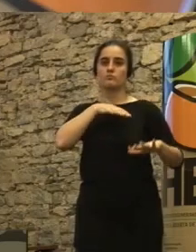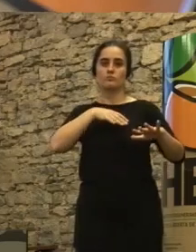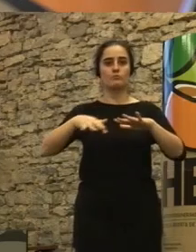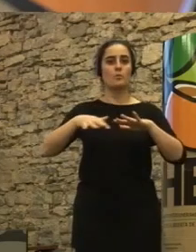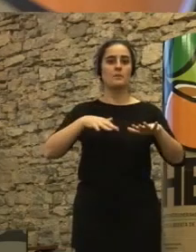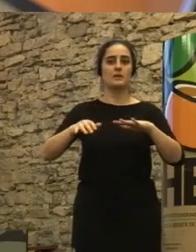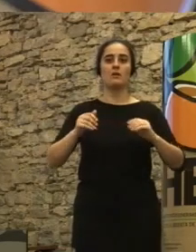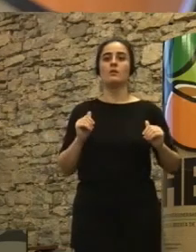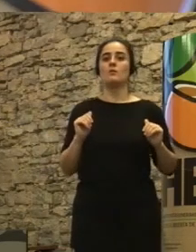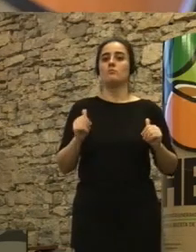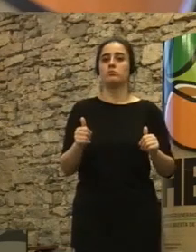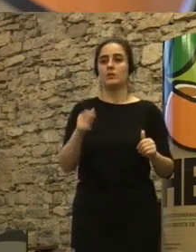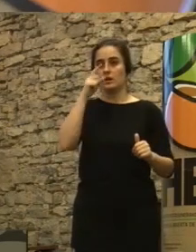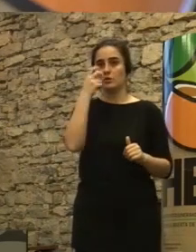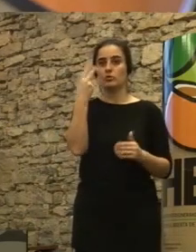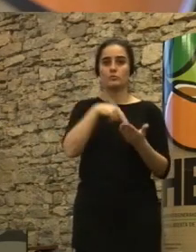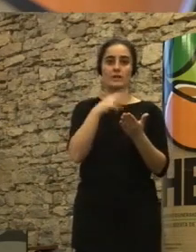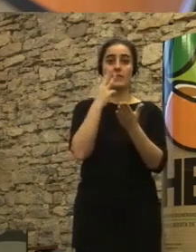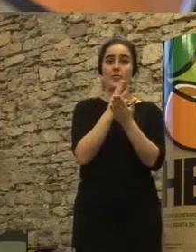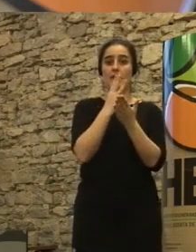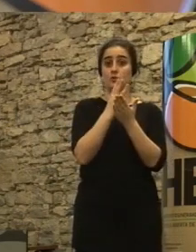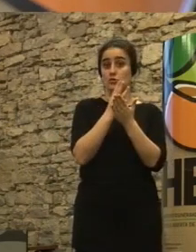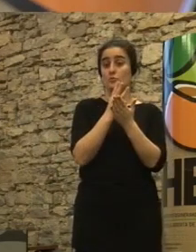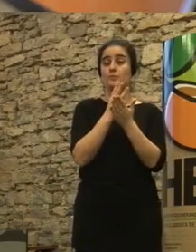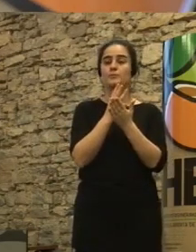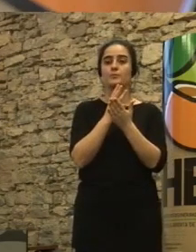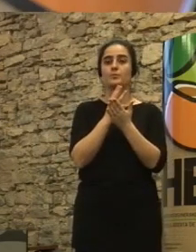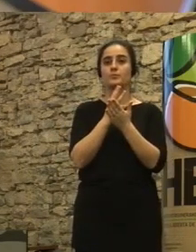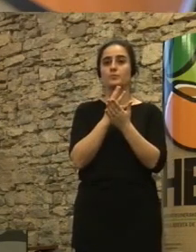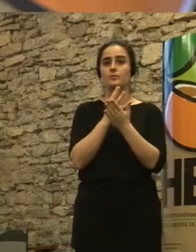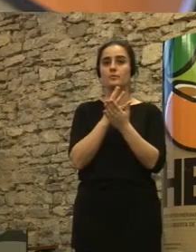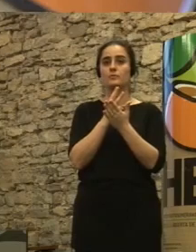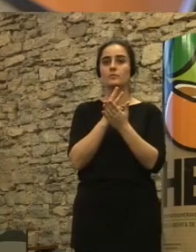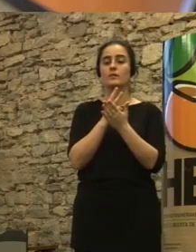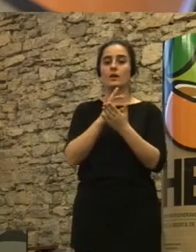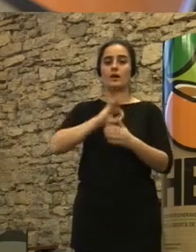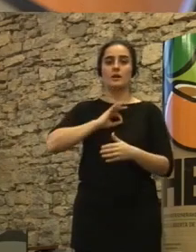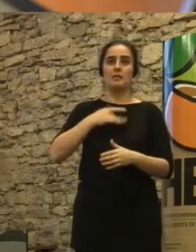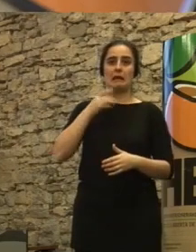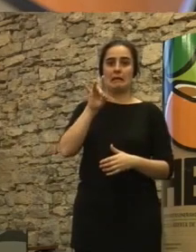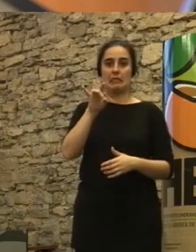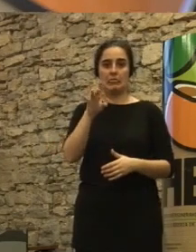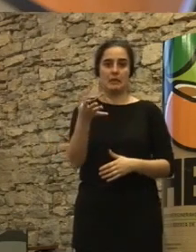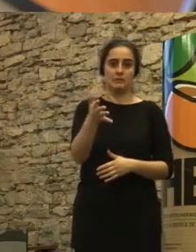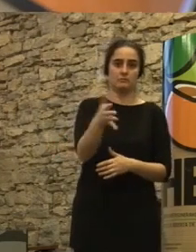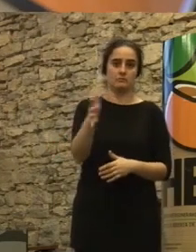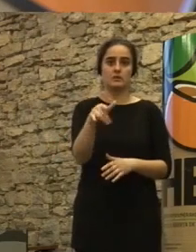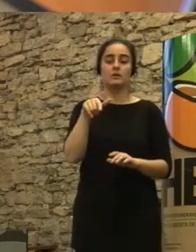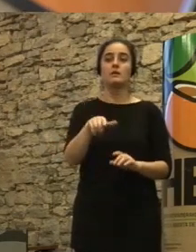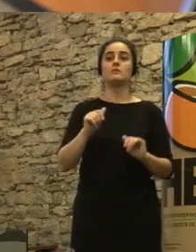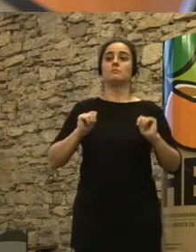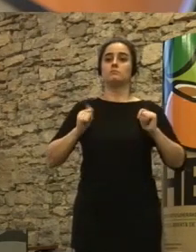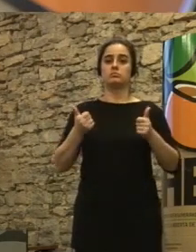movimiento en el 2018, el 15 de enero aproximadamente fue cuando se iniciaron